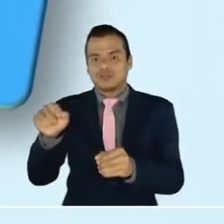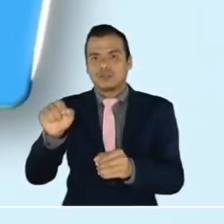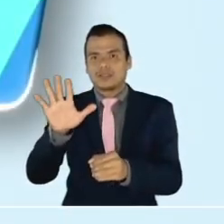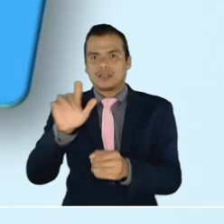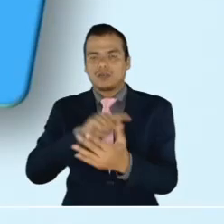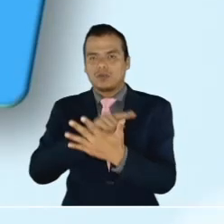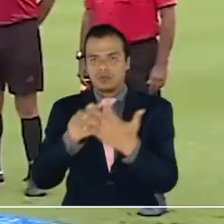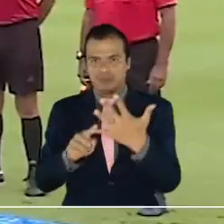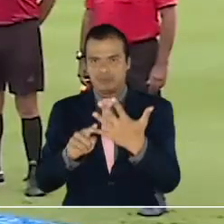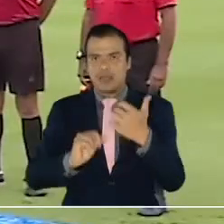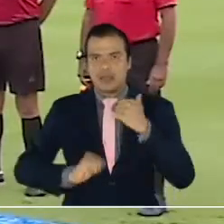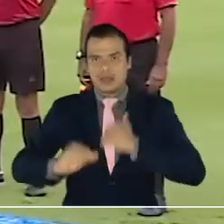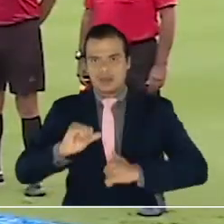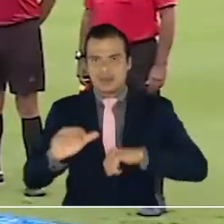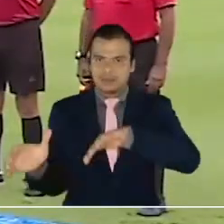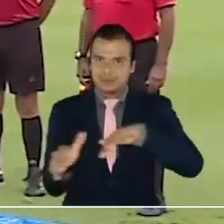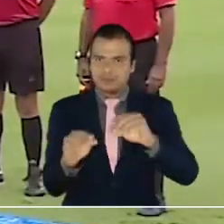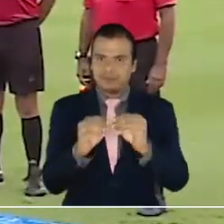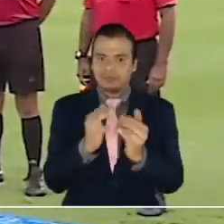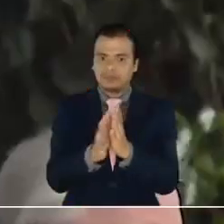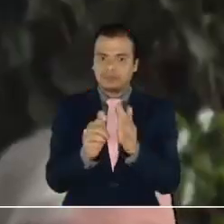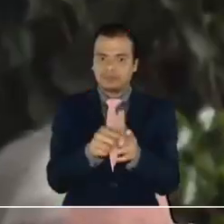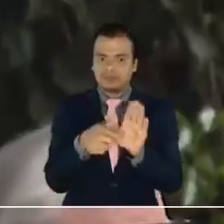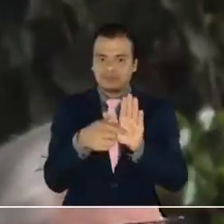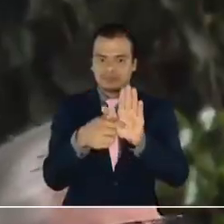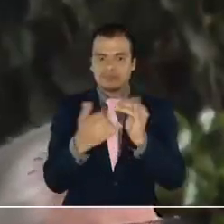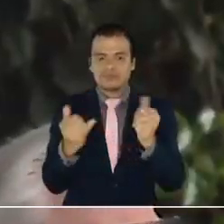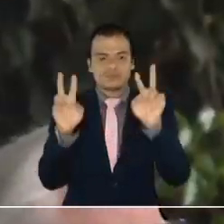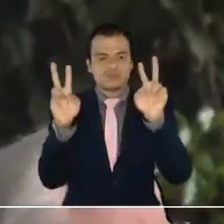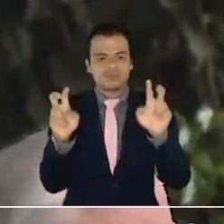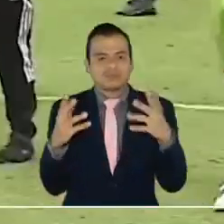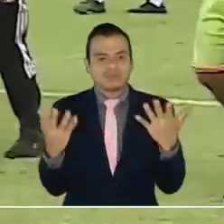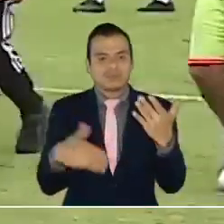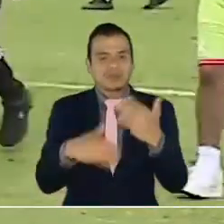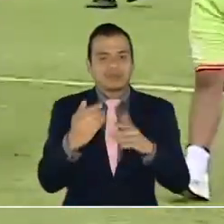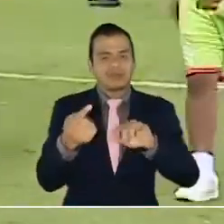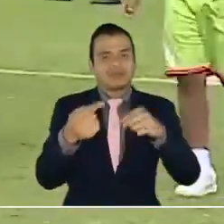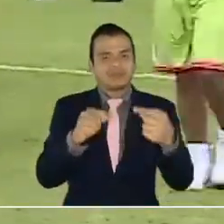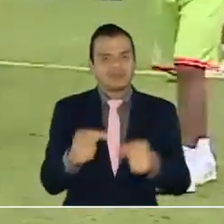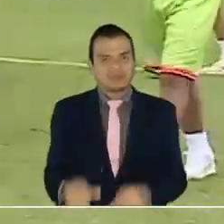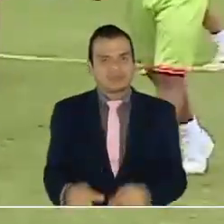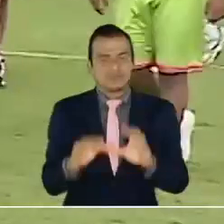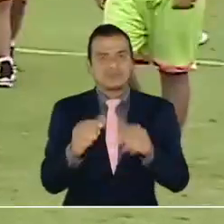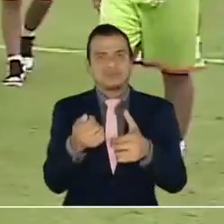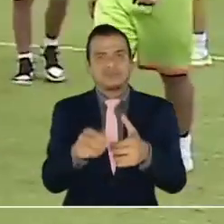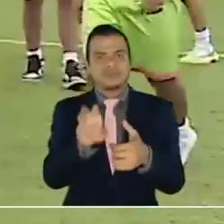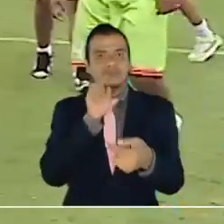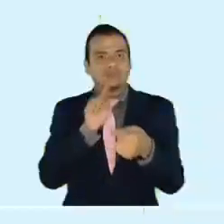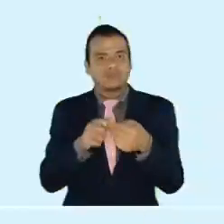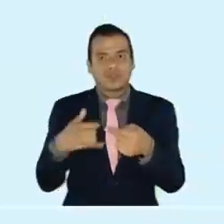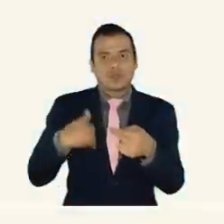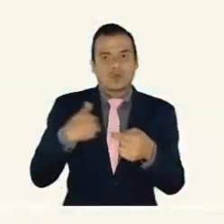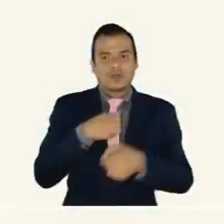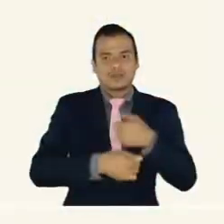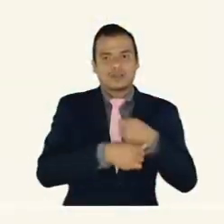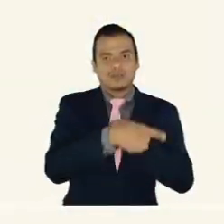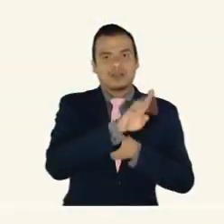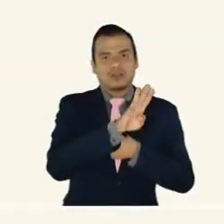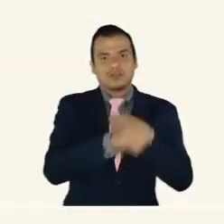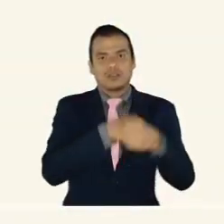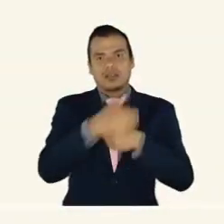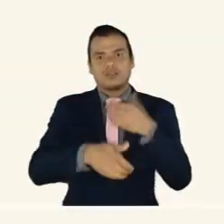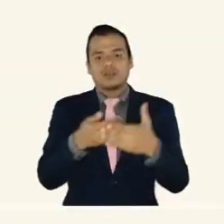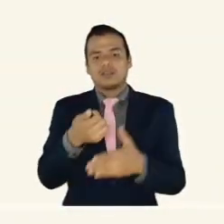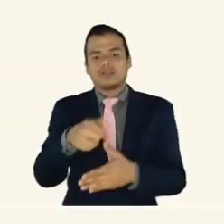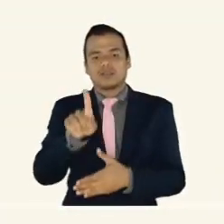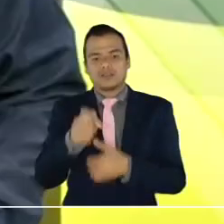En breve, inició en Cali la quinta versión del torneo de fútbol para jóvenes entre 14 y 16 años. Y nuestro director